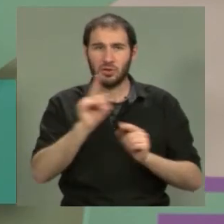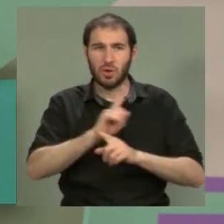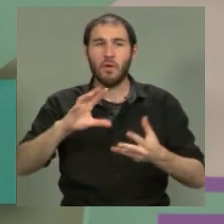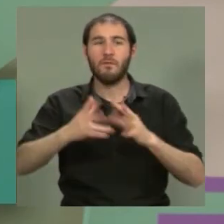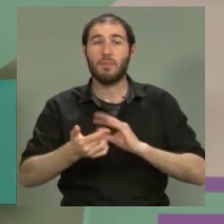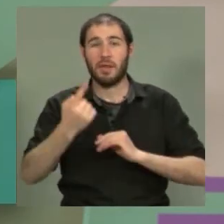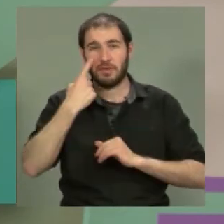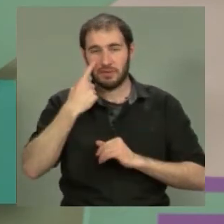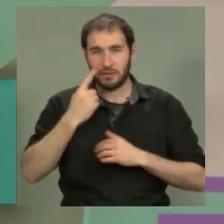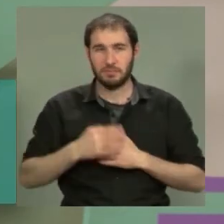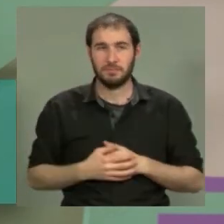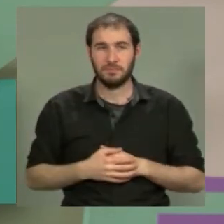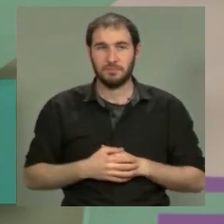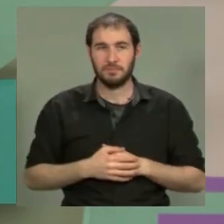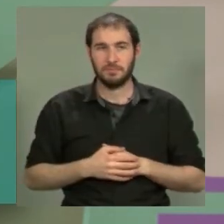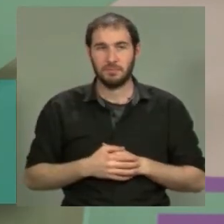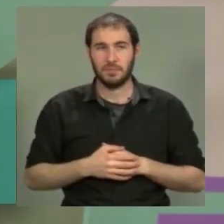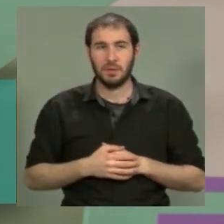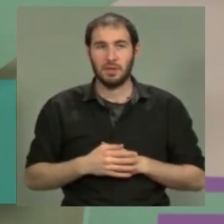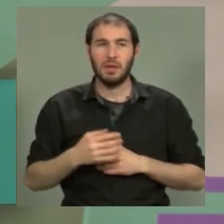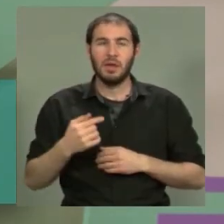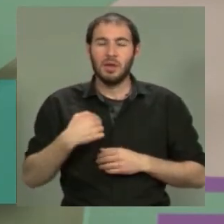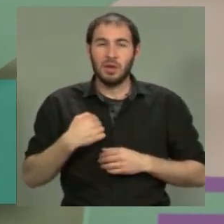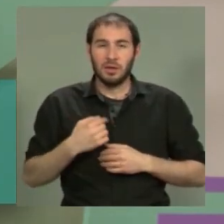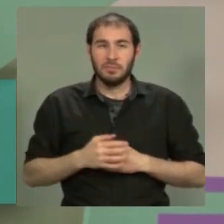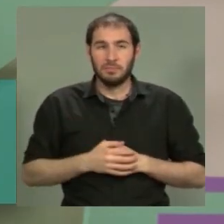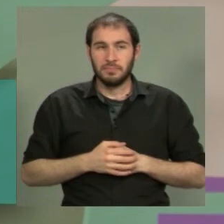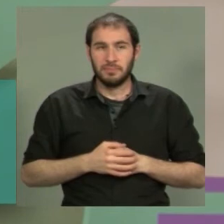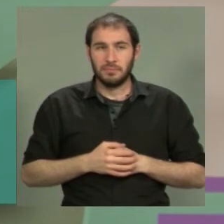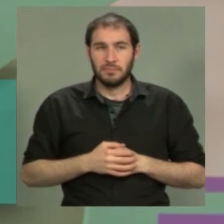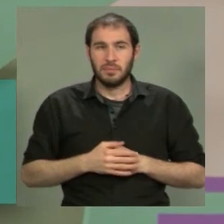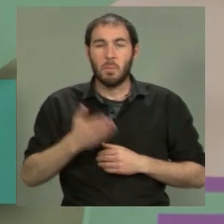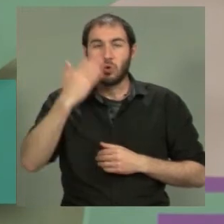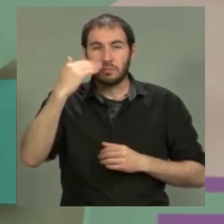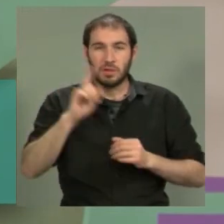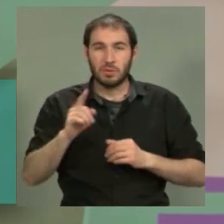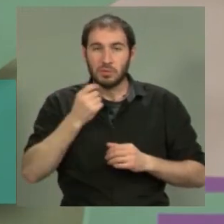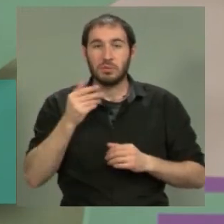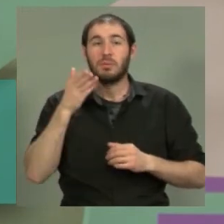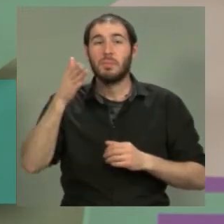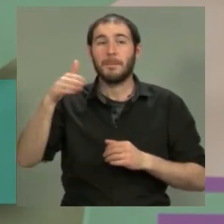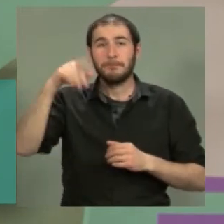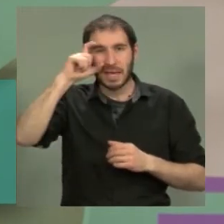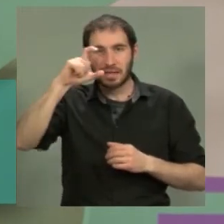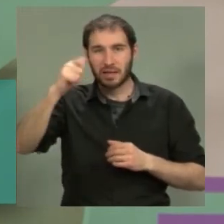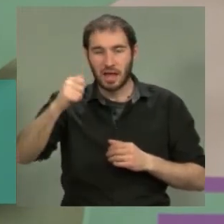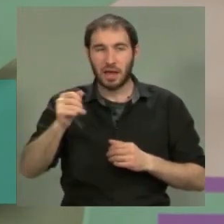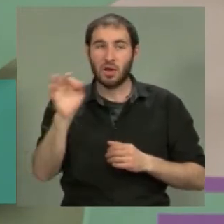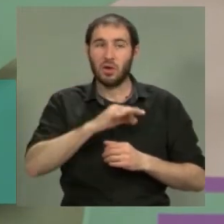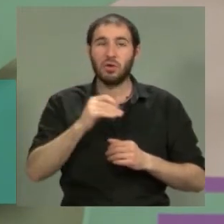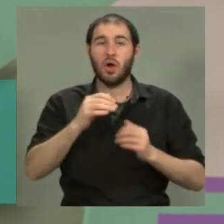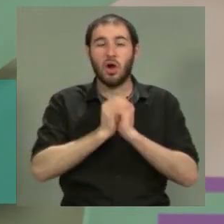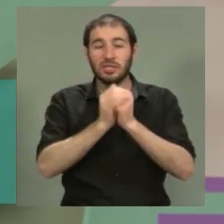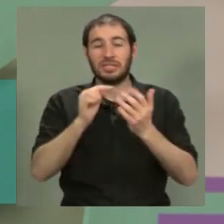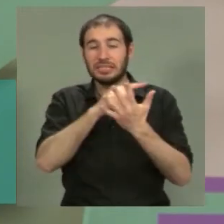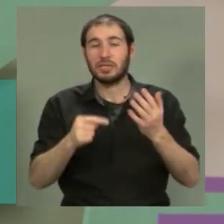modo de vida. Entonces yo no estoy siendo musulmán cuando peregrino a la Meca, cuando hago una de las 5